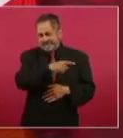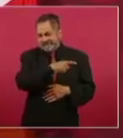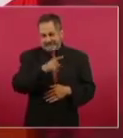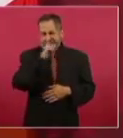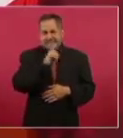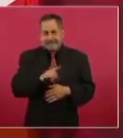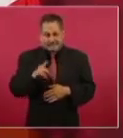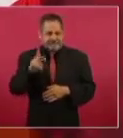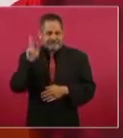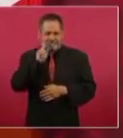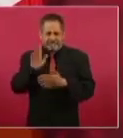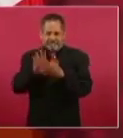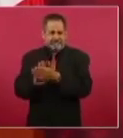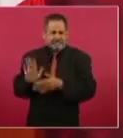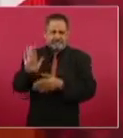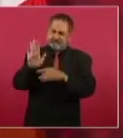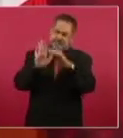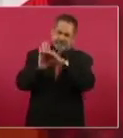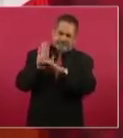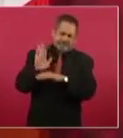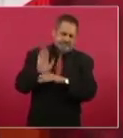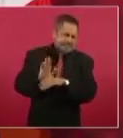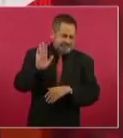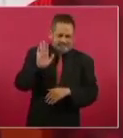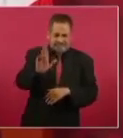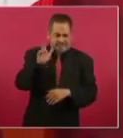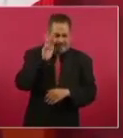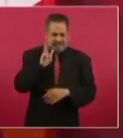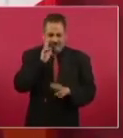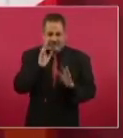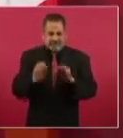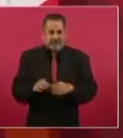lo podemos probar.